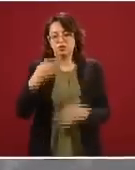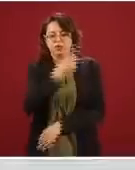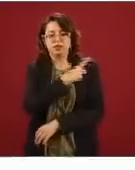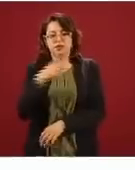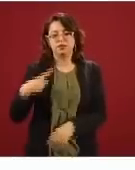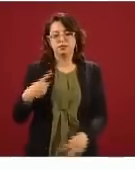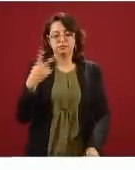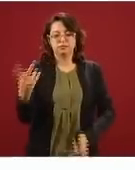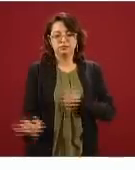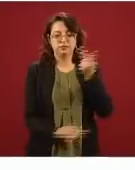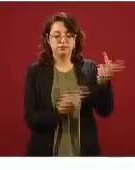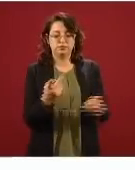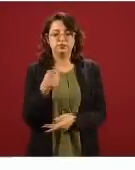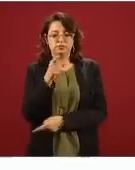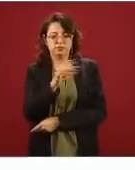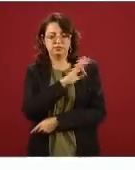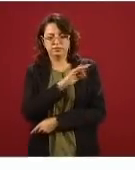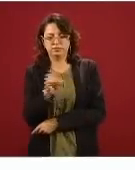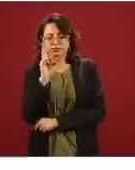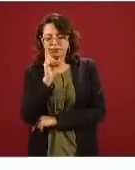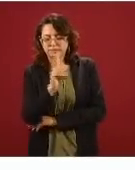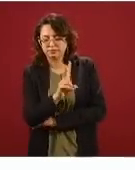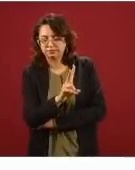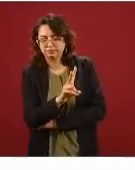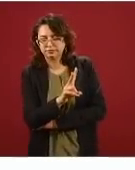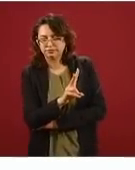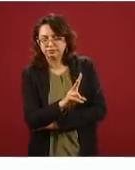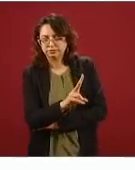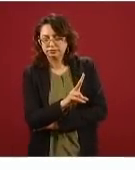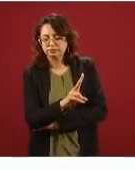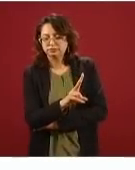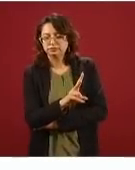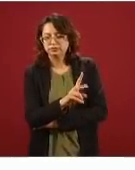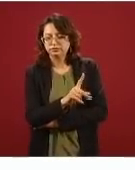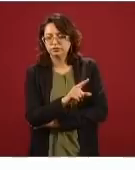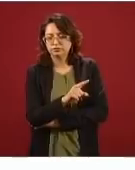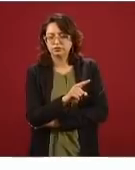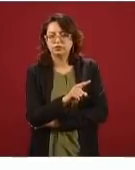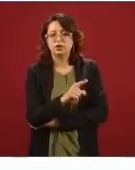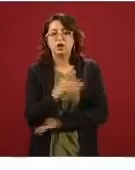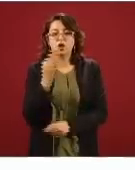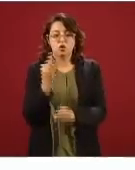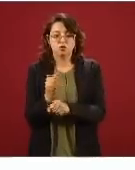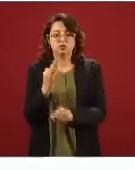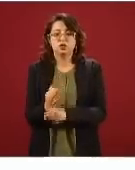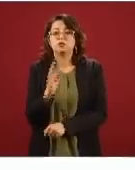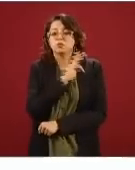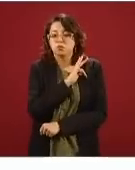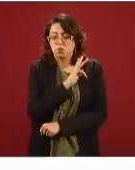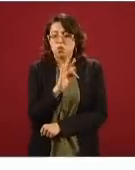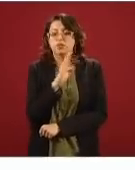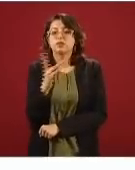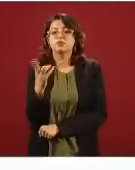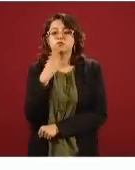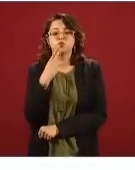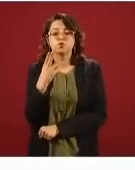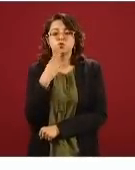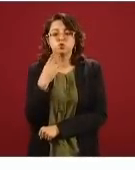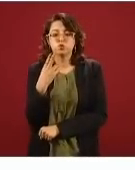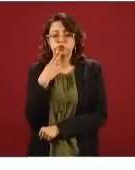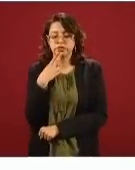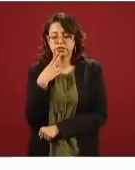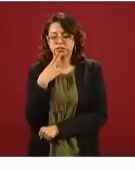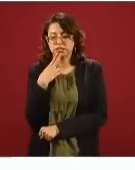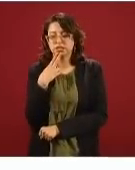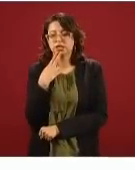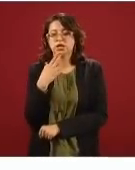pueden, estos son, lo que está ahí son recursos disponibles netos. Lo que yo les